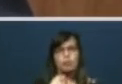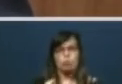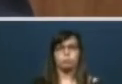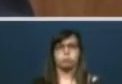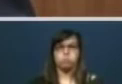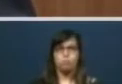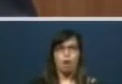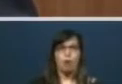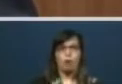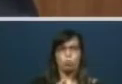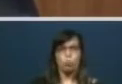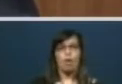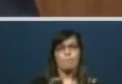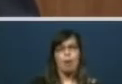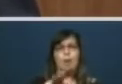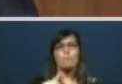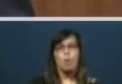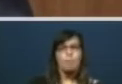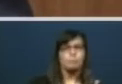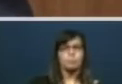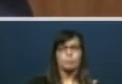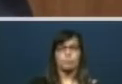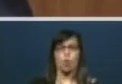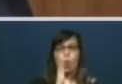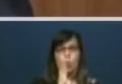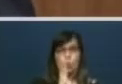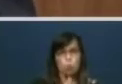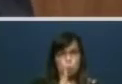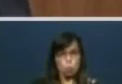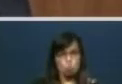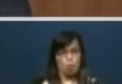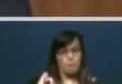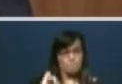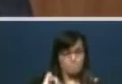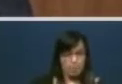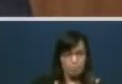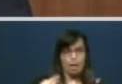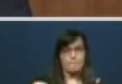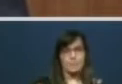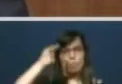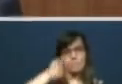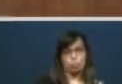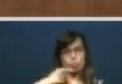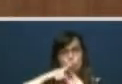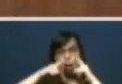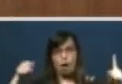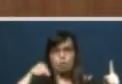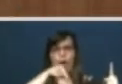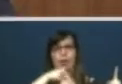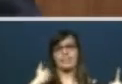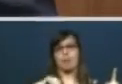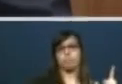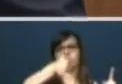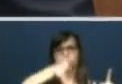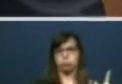y que éstas puedan resolverse al comienzo del correspondiente ejercicio presupuestario entro así